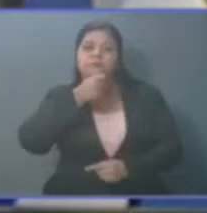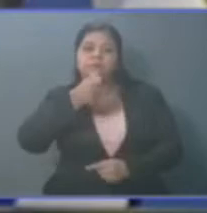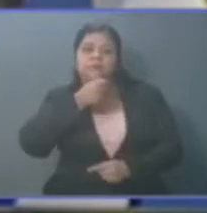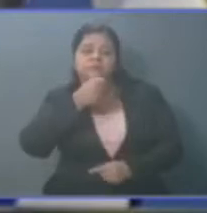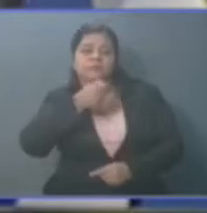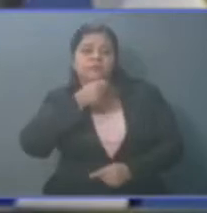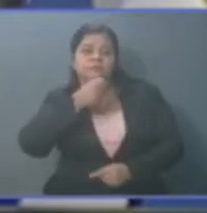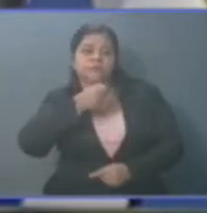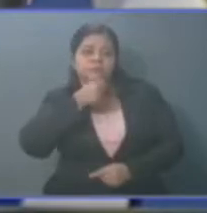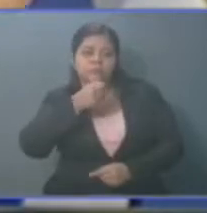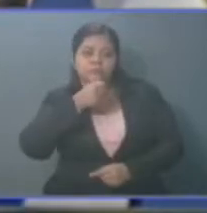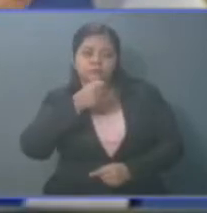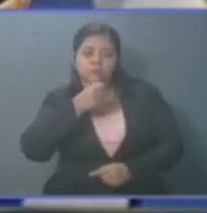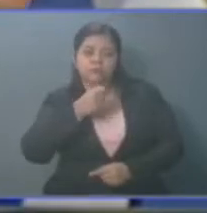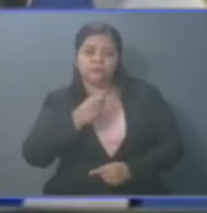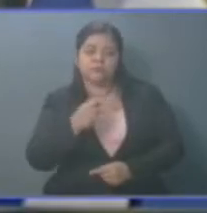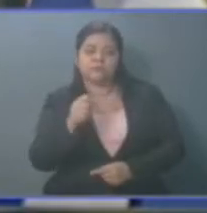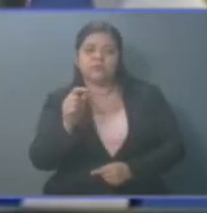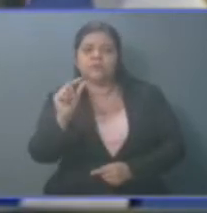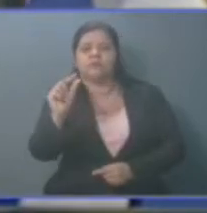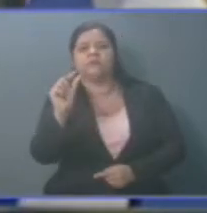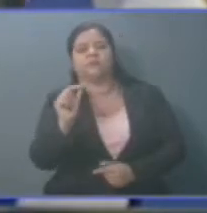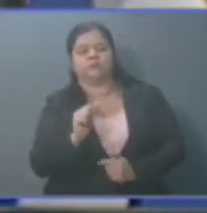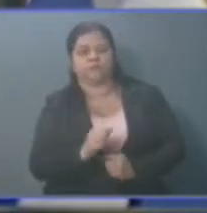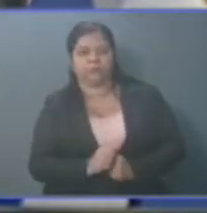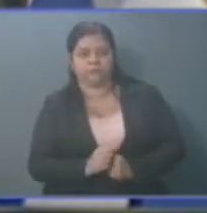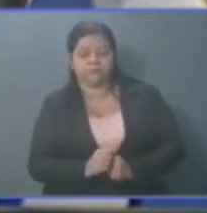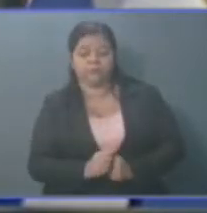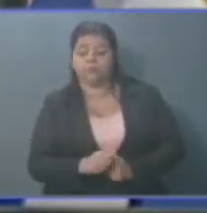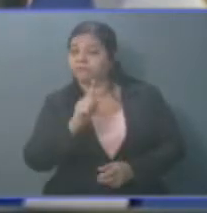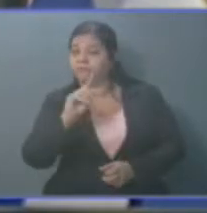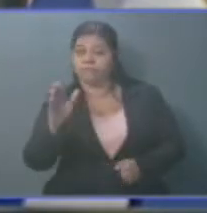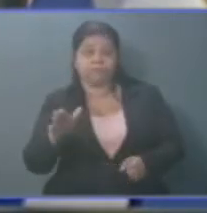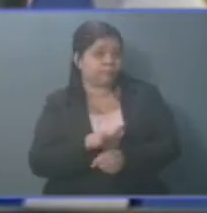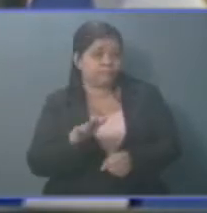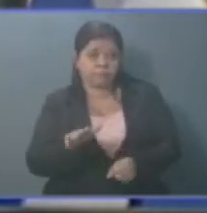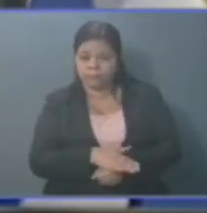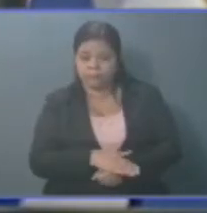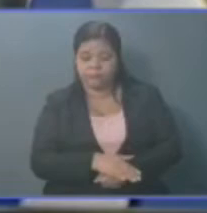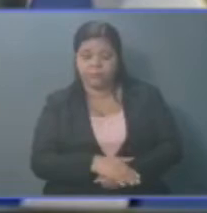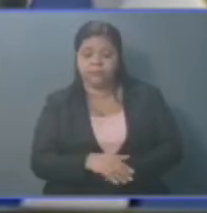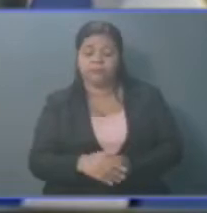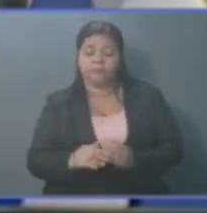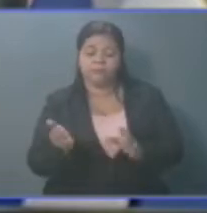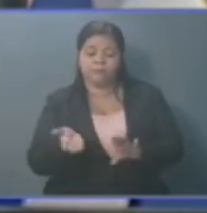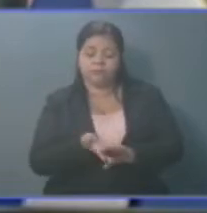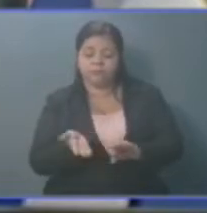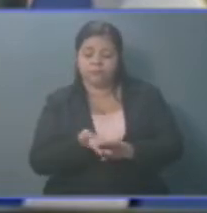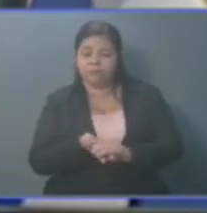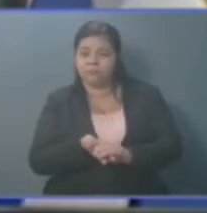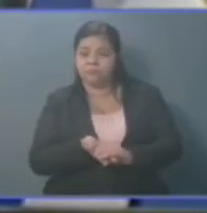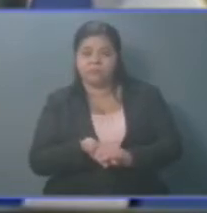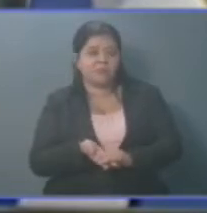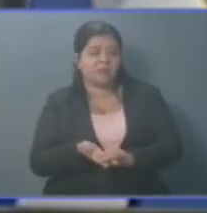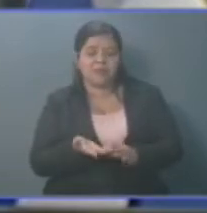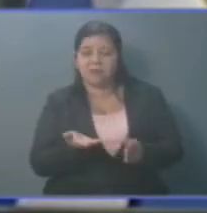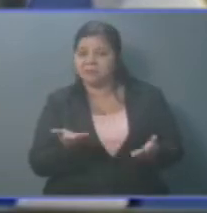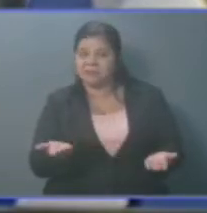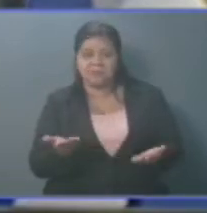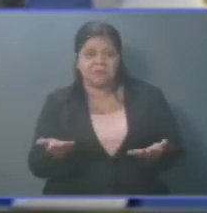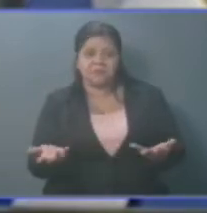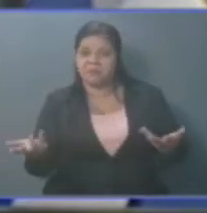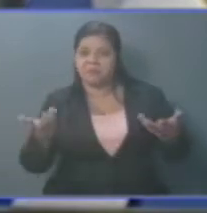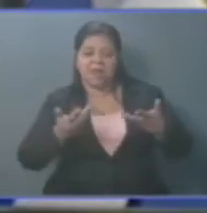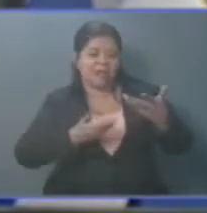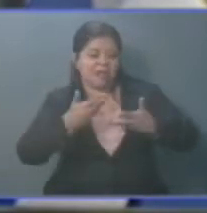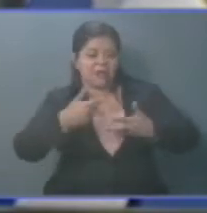información parcial, incompleta, expedientes que no se sostienen cumpliendo la